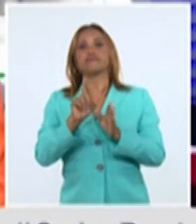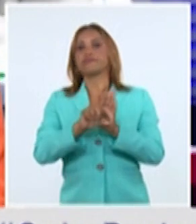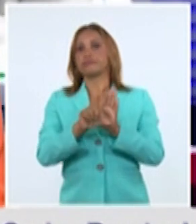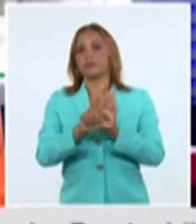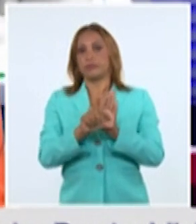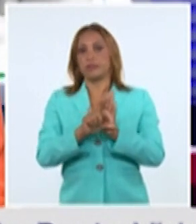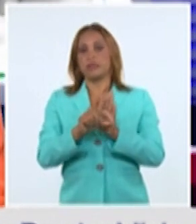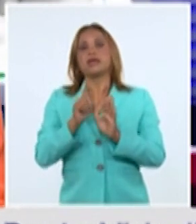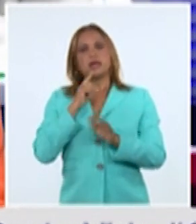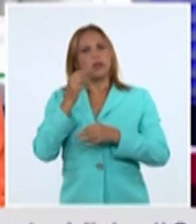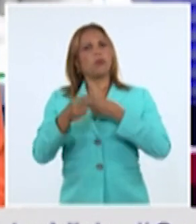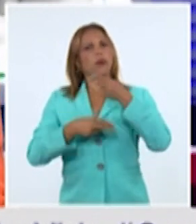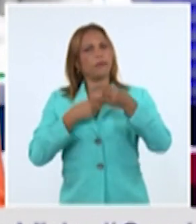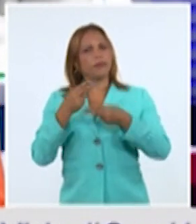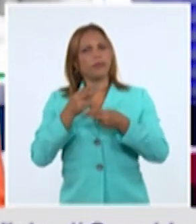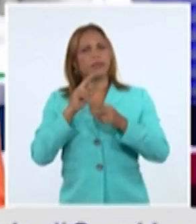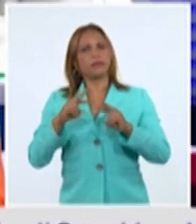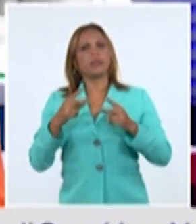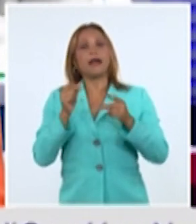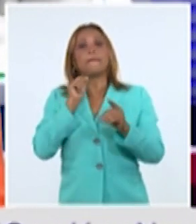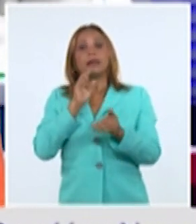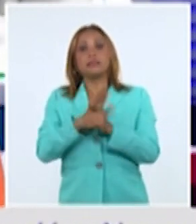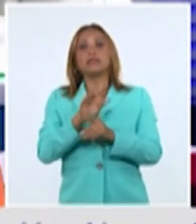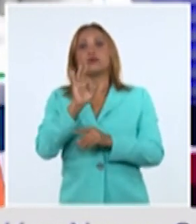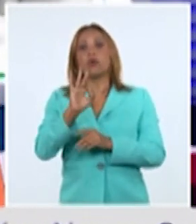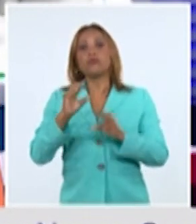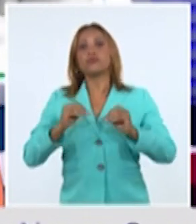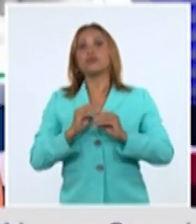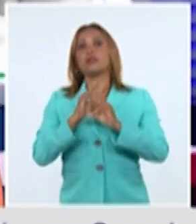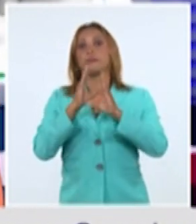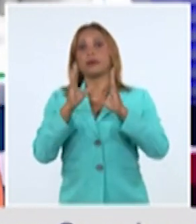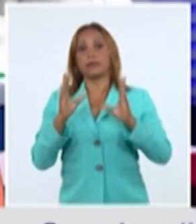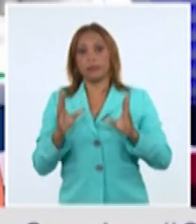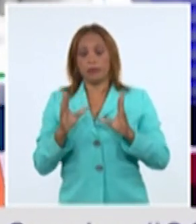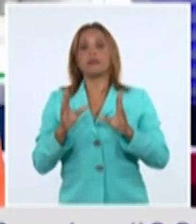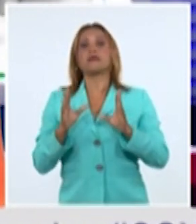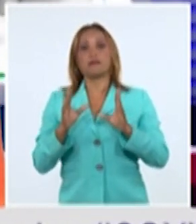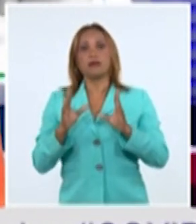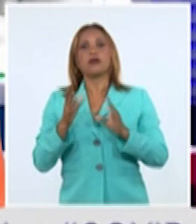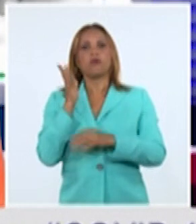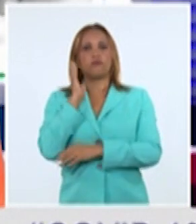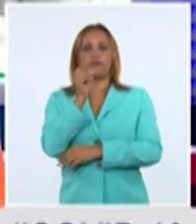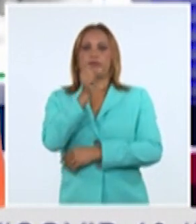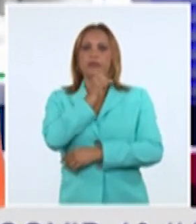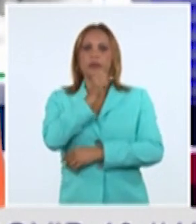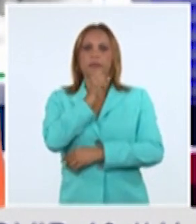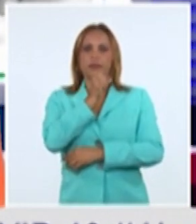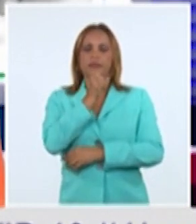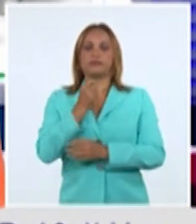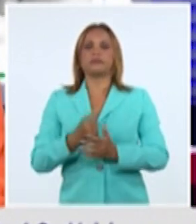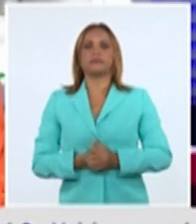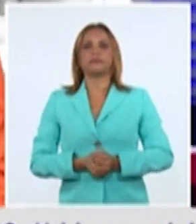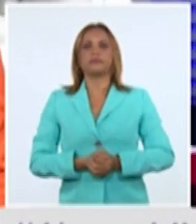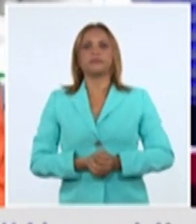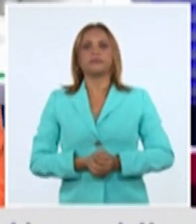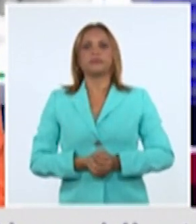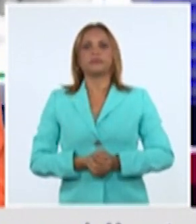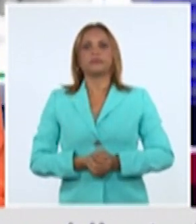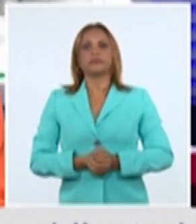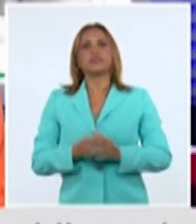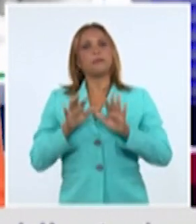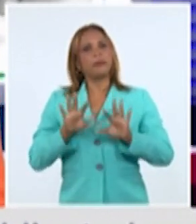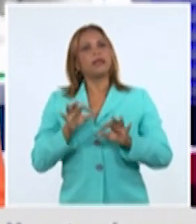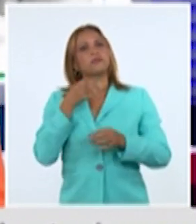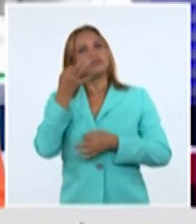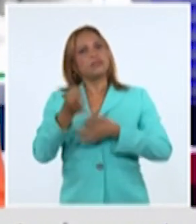ya lo reiteramos, a partir de las 8 de la mañana. Esperamos entonces contar con su presencia siempre frente a los